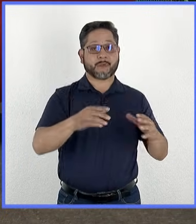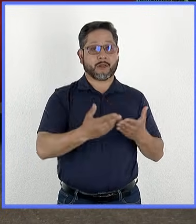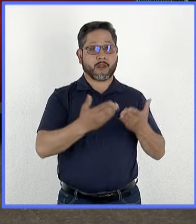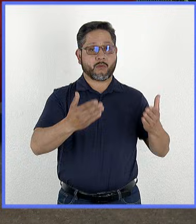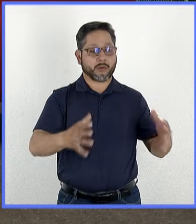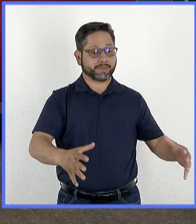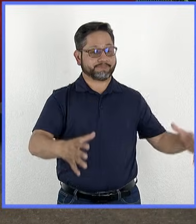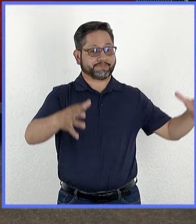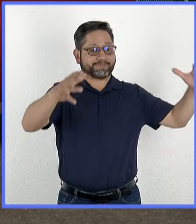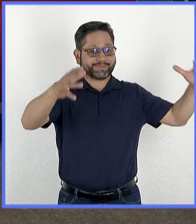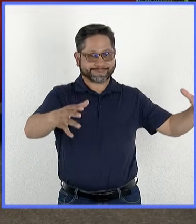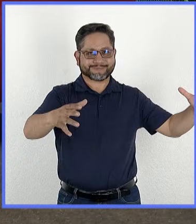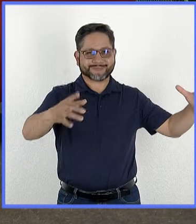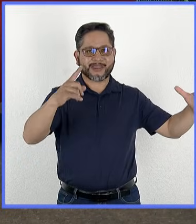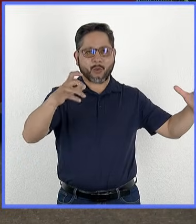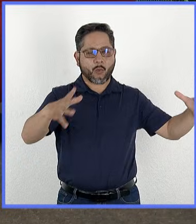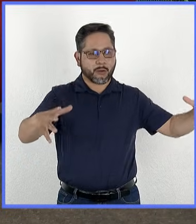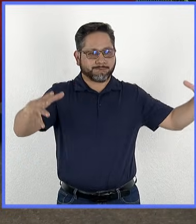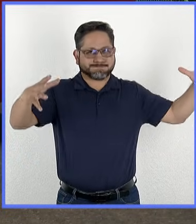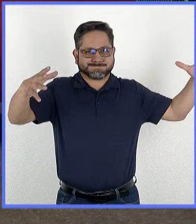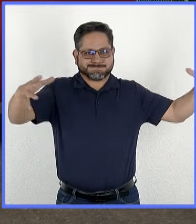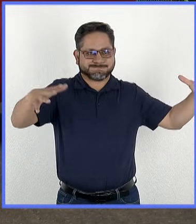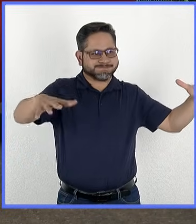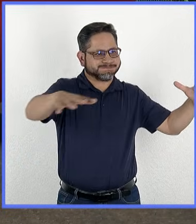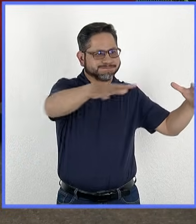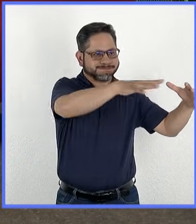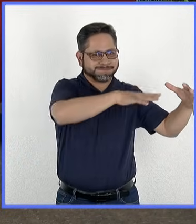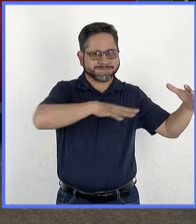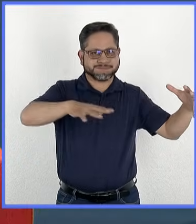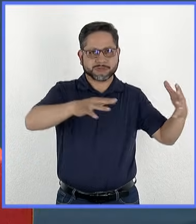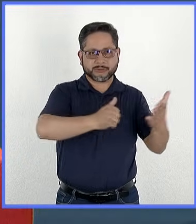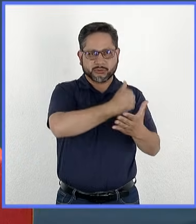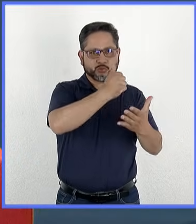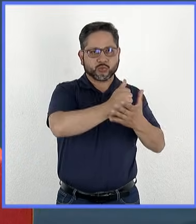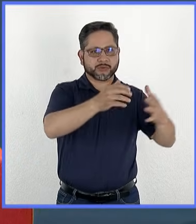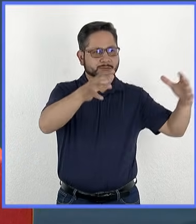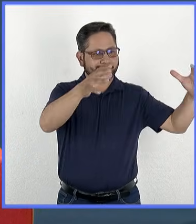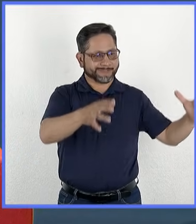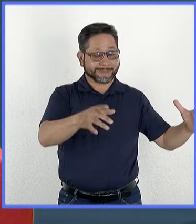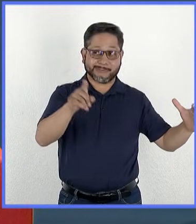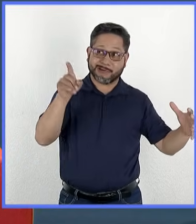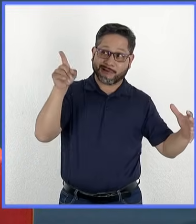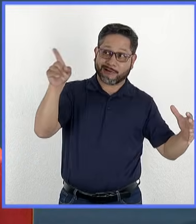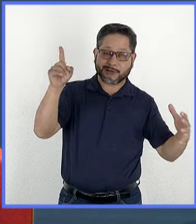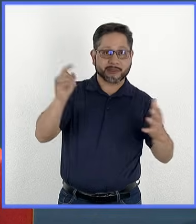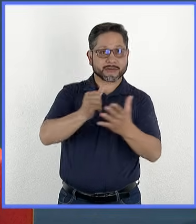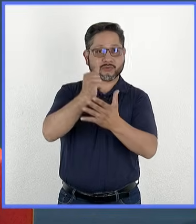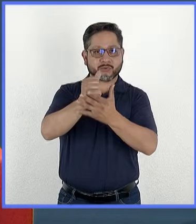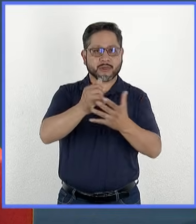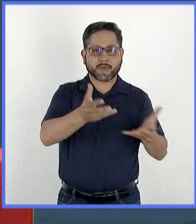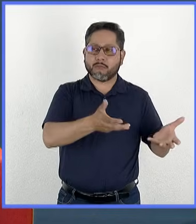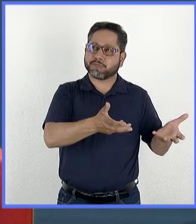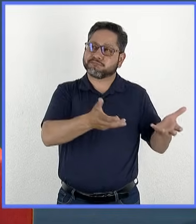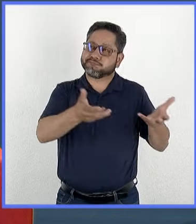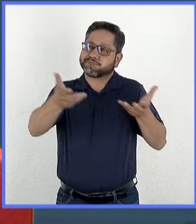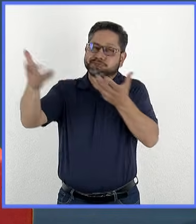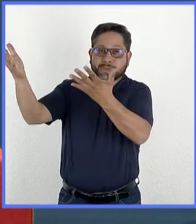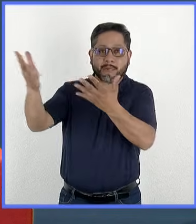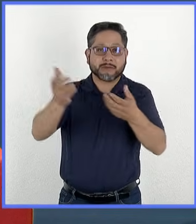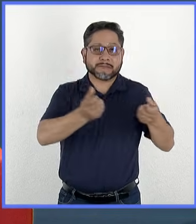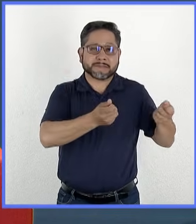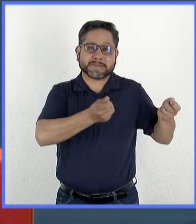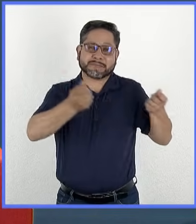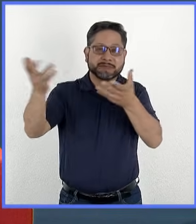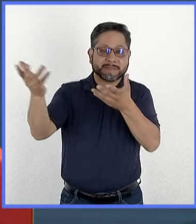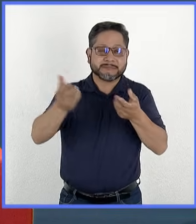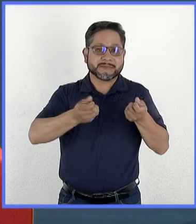mayor altura que las ciudades, que van a ser las beneficiarias del agua que se tomará de esta